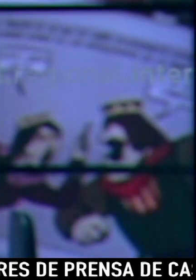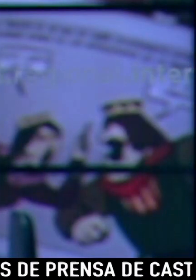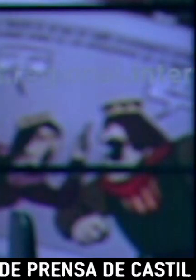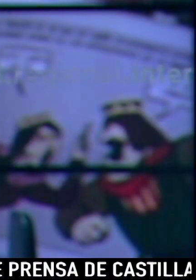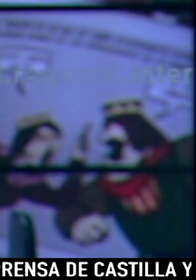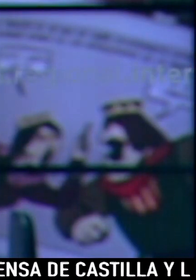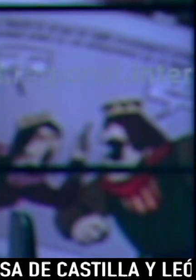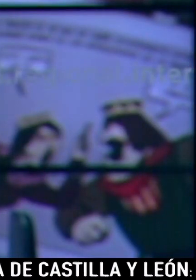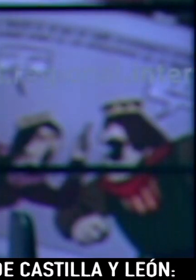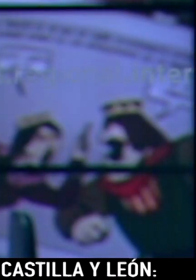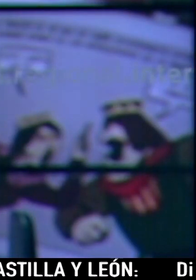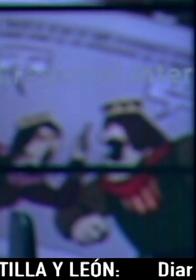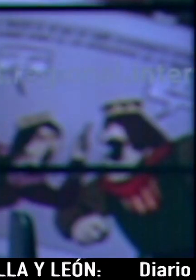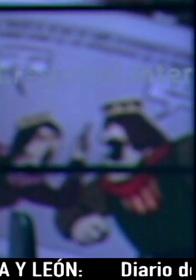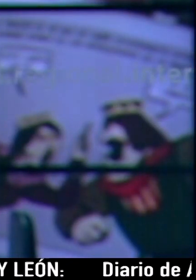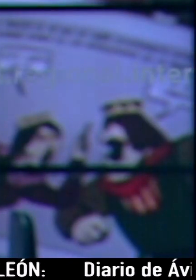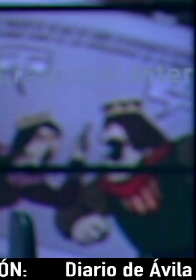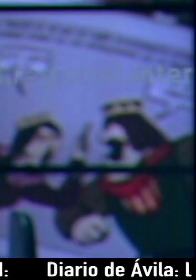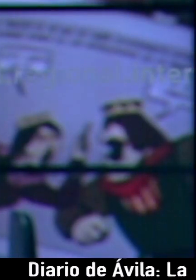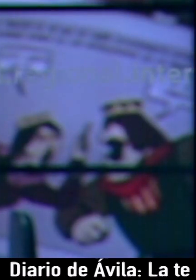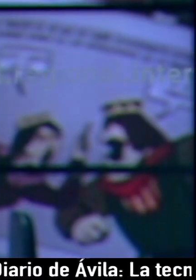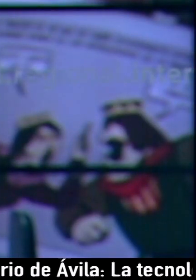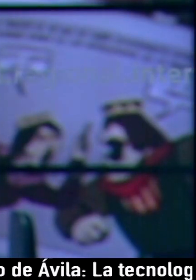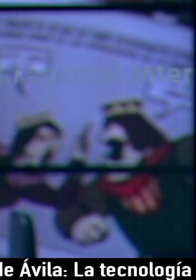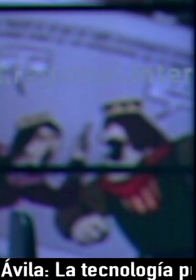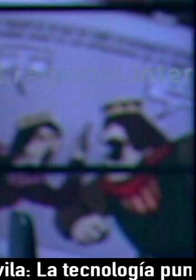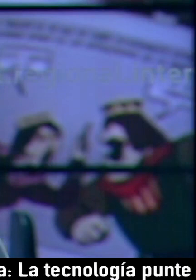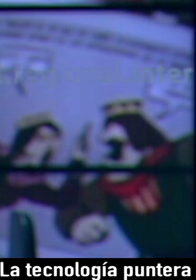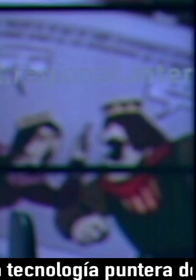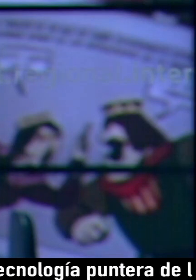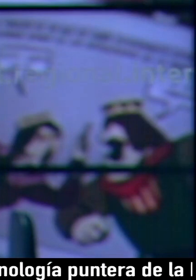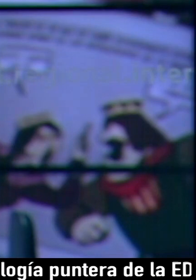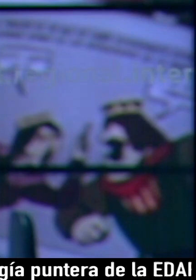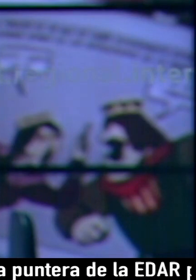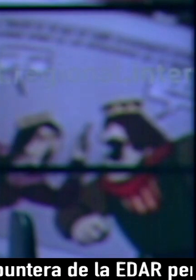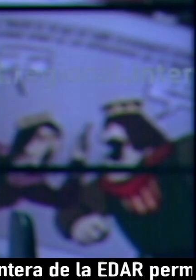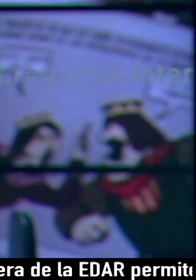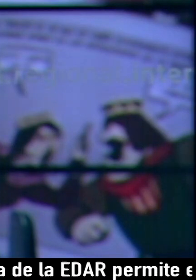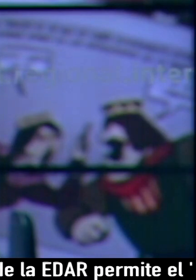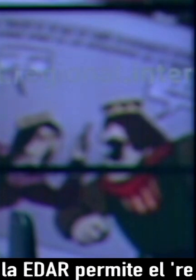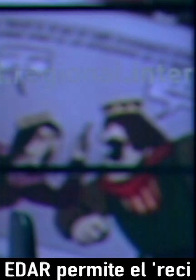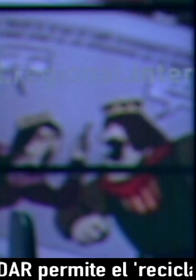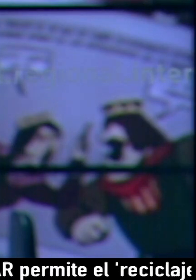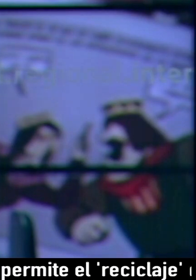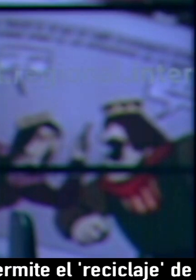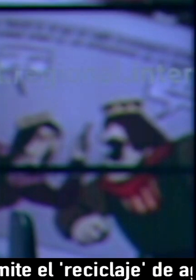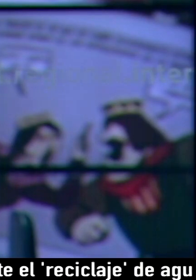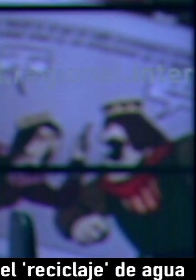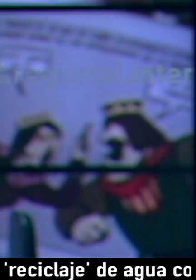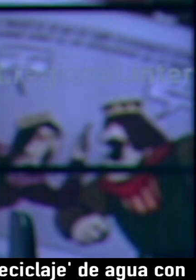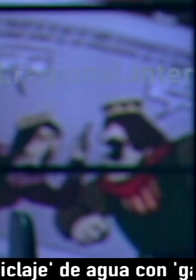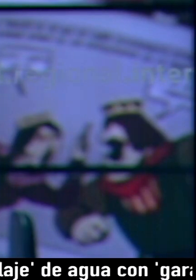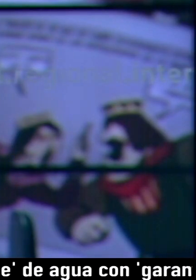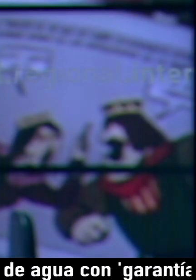Burgos se ha llenado de cómics este fin de semana. El espacio La Estación ha acogido talleres, ilustraciones, grafitis y juegos de mesa,